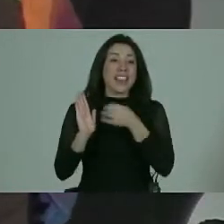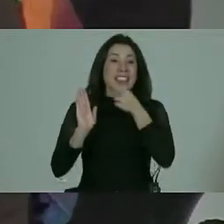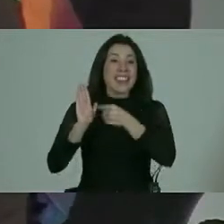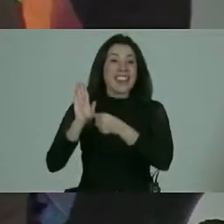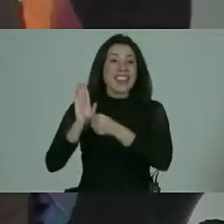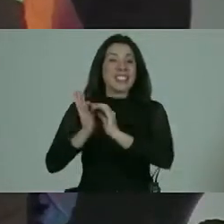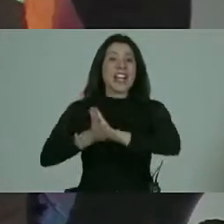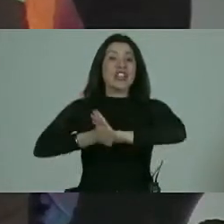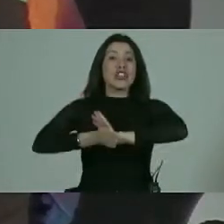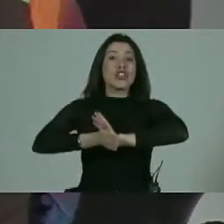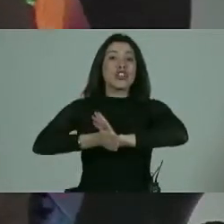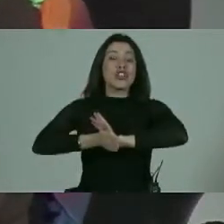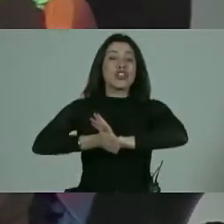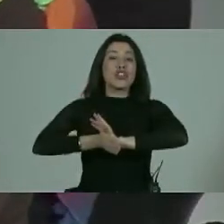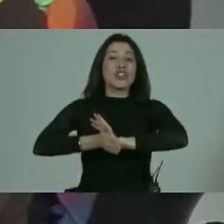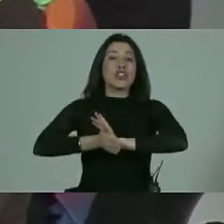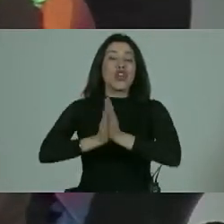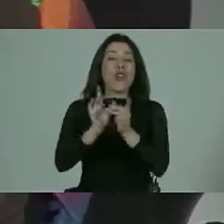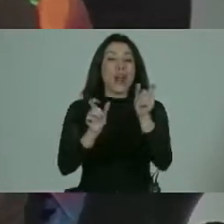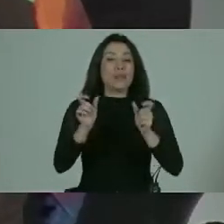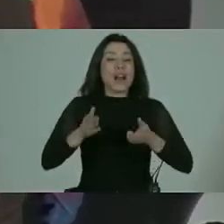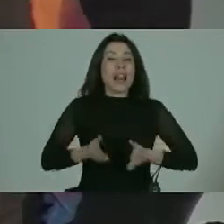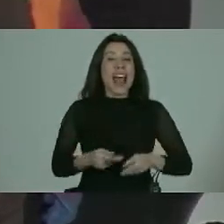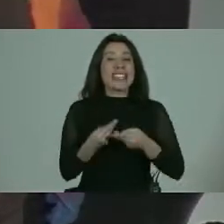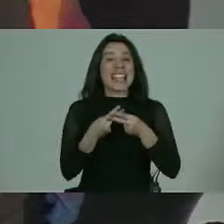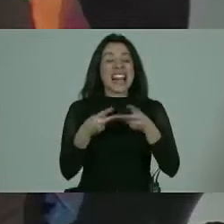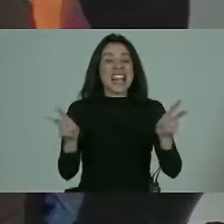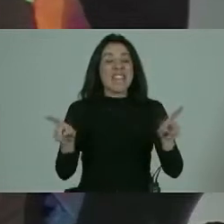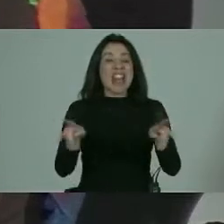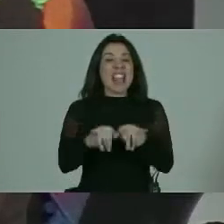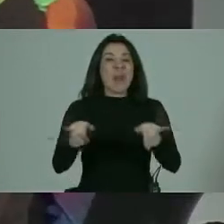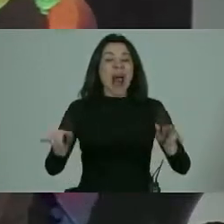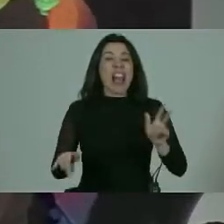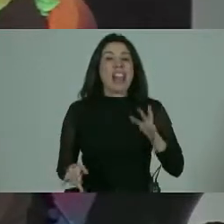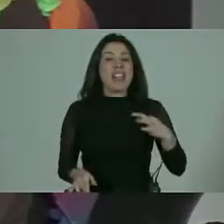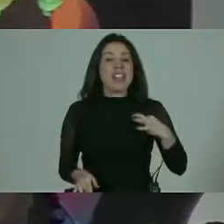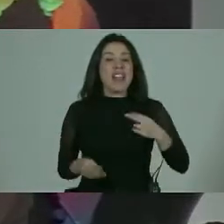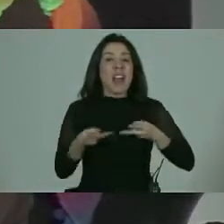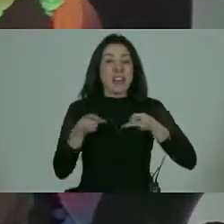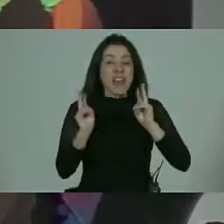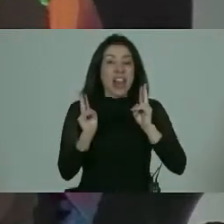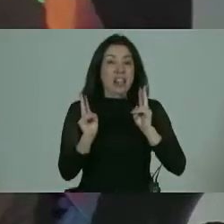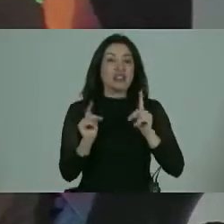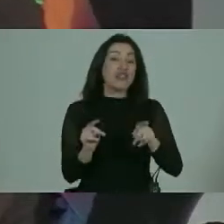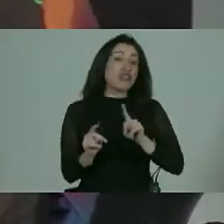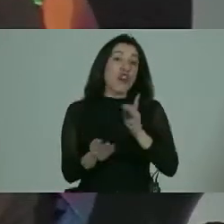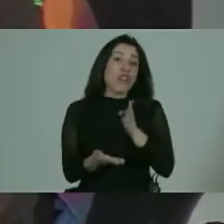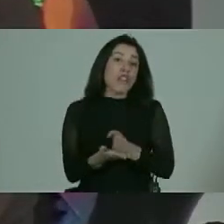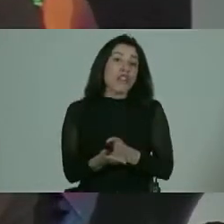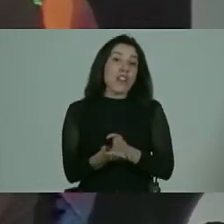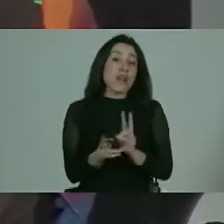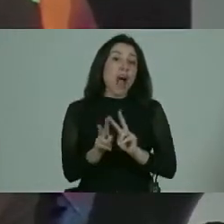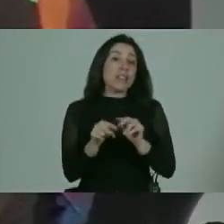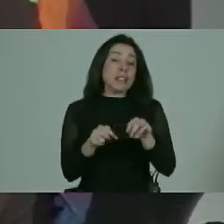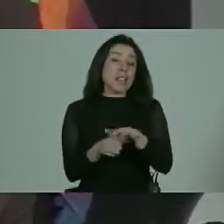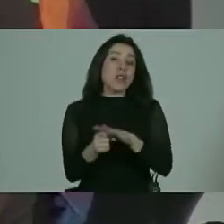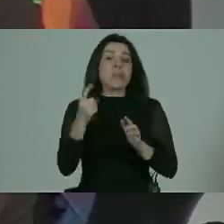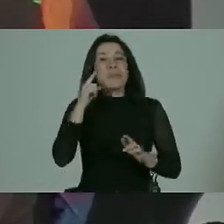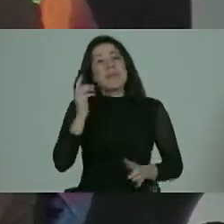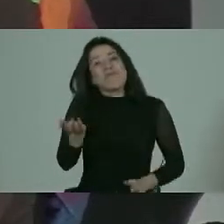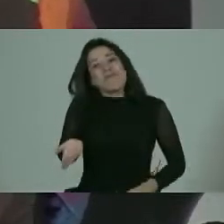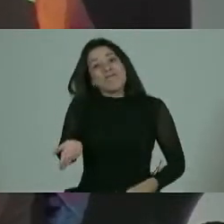dice que todos somos personas nacen libres iguales de derechos o sea partiendo esas premisas no deberíamos estar en esta situación pero